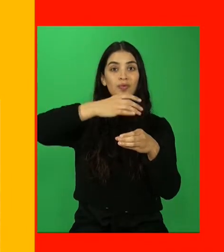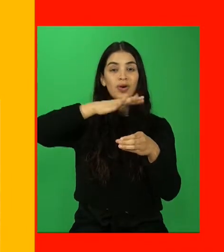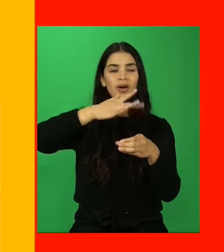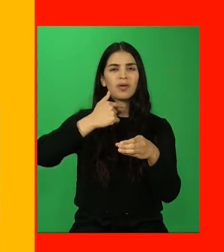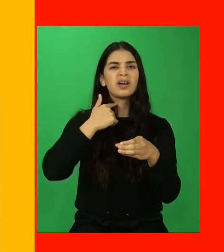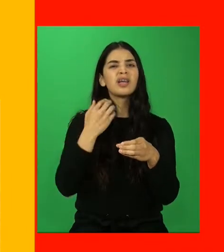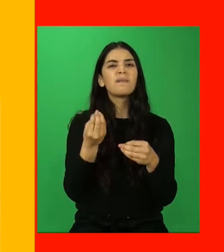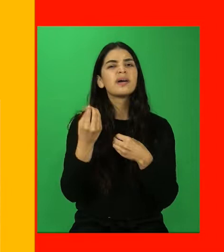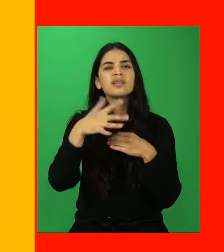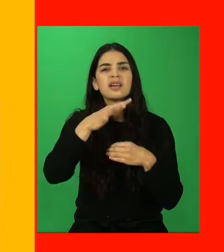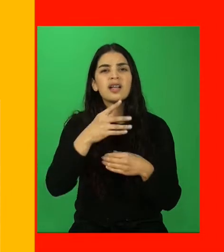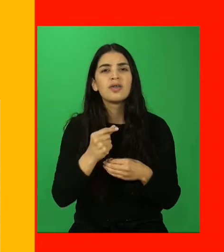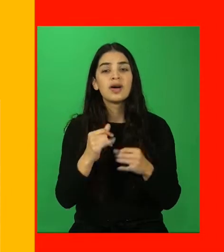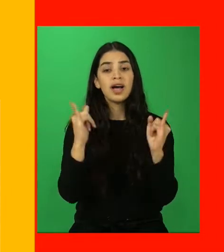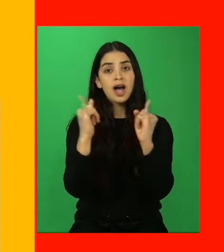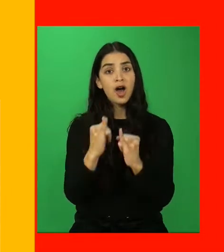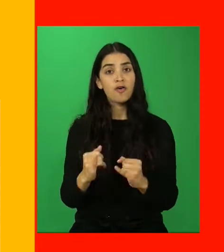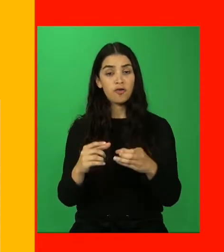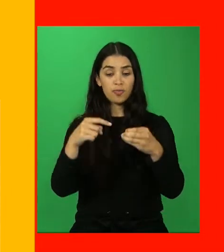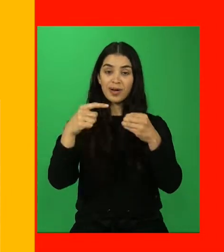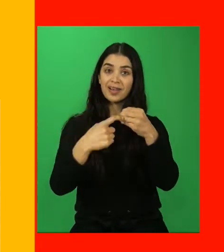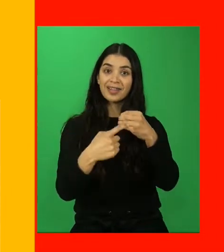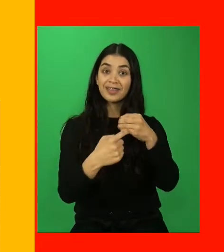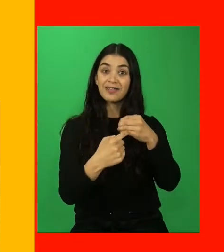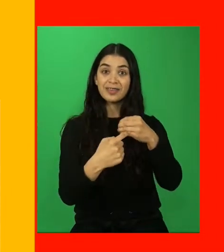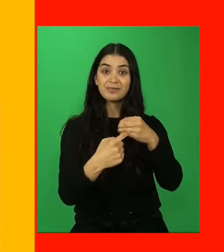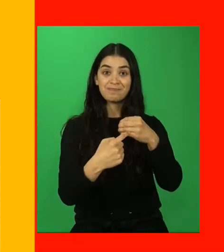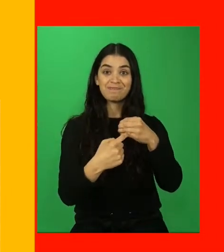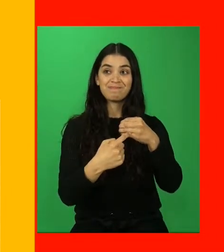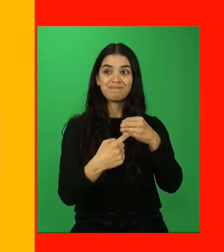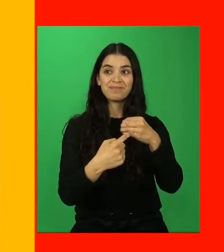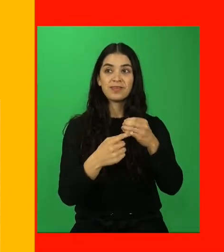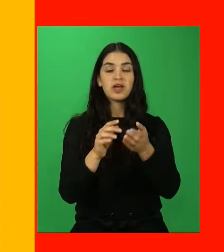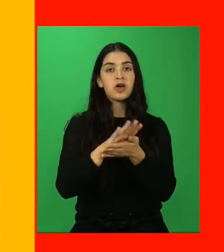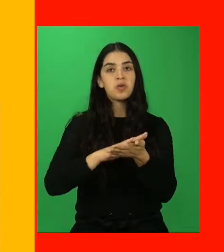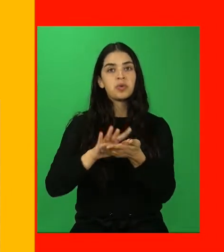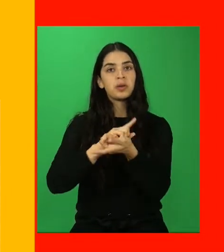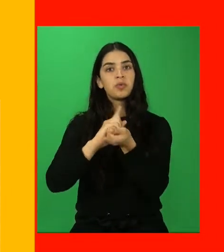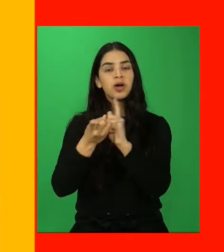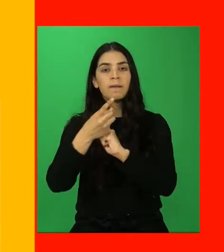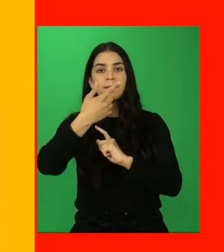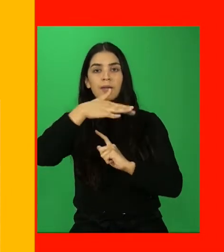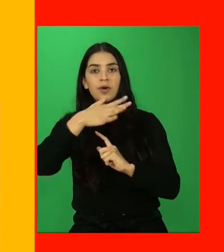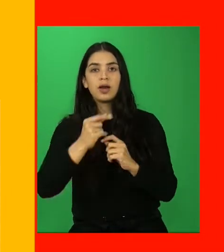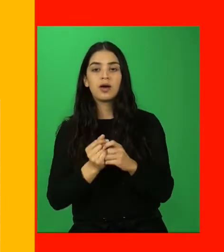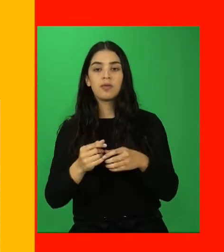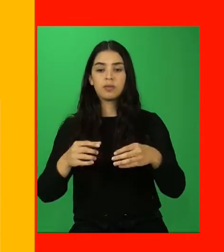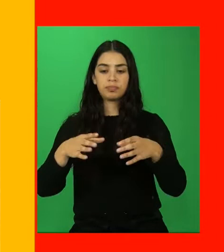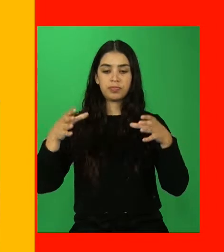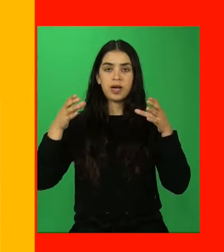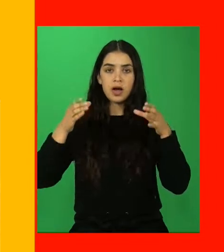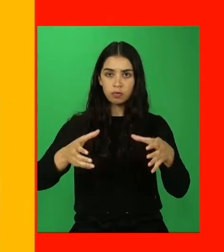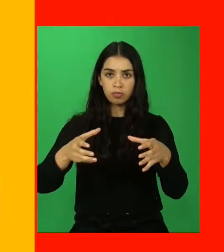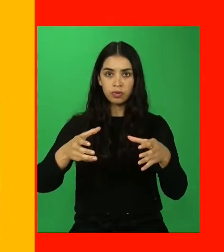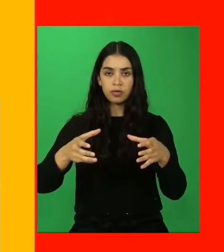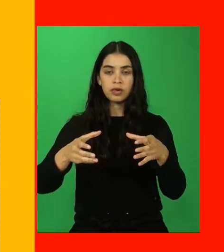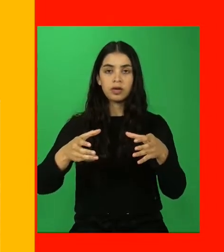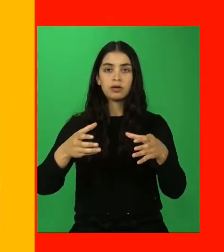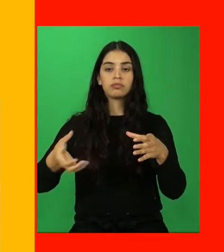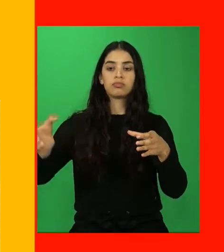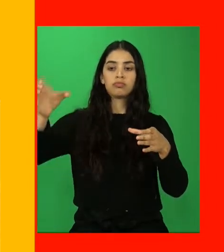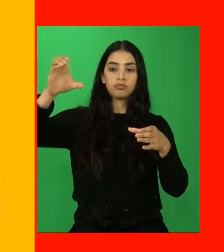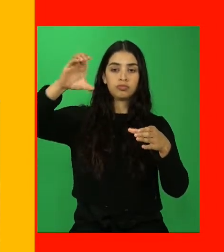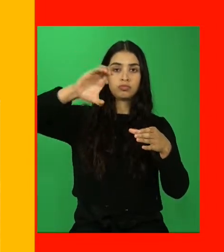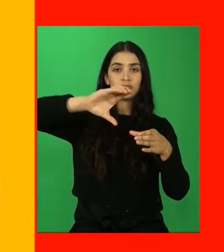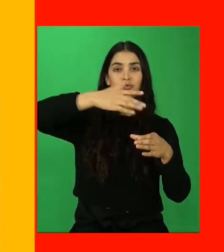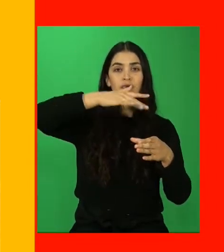¿cierto? Y va a depender del vaso, un recipiente, un bol, una olla, va a